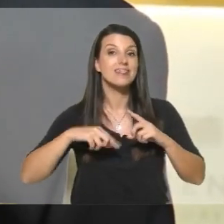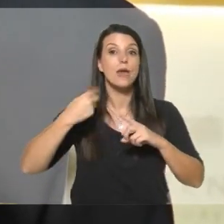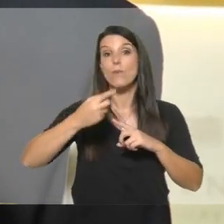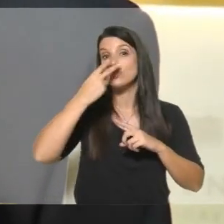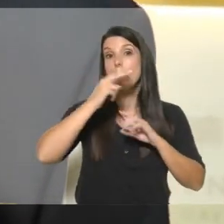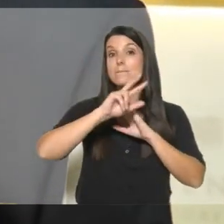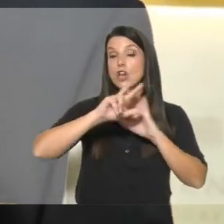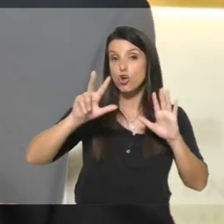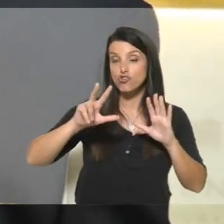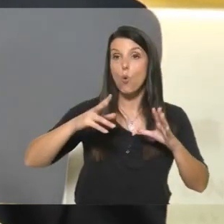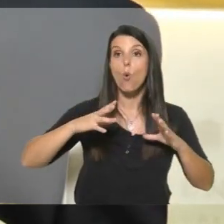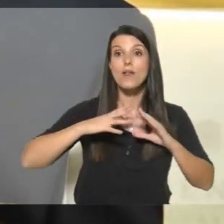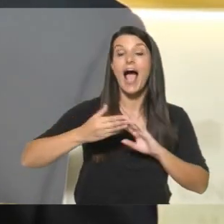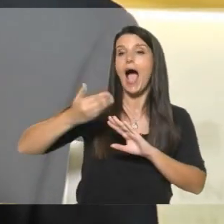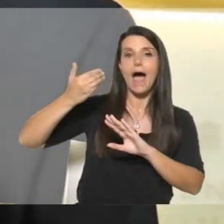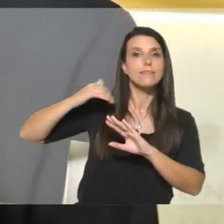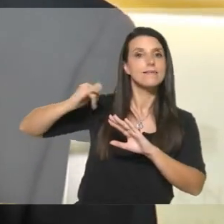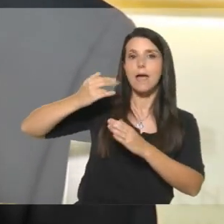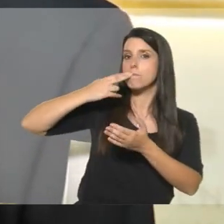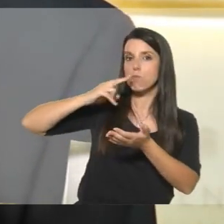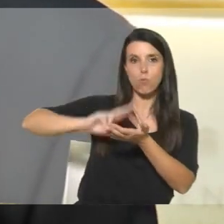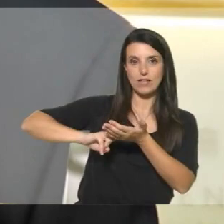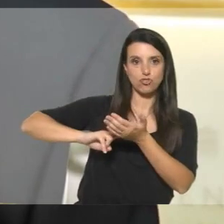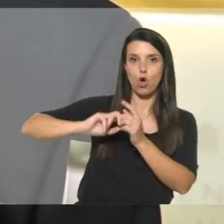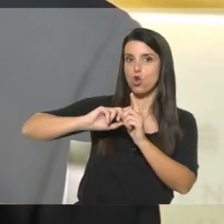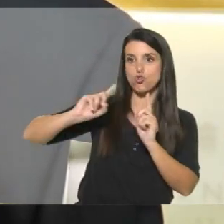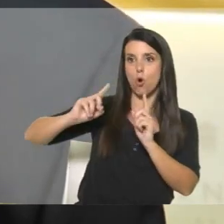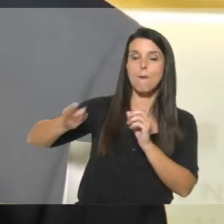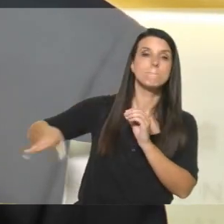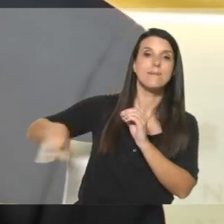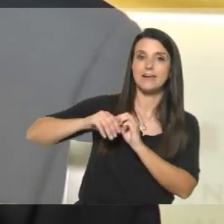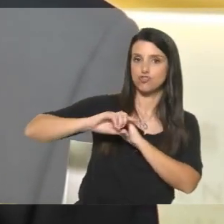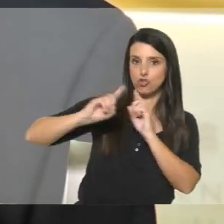2008 las anteriores ya tienen un impuesto y por lo tanto no se les puso una nueva imposición